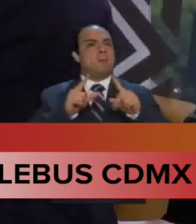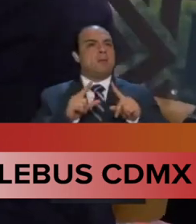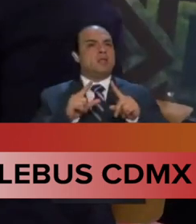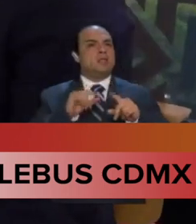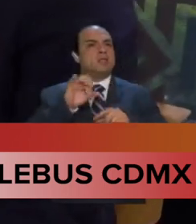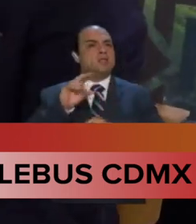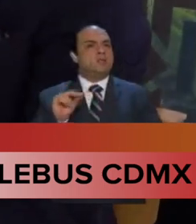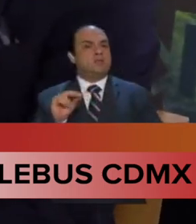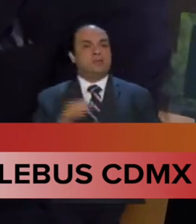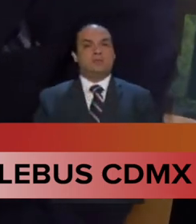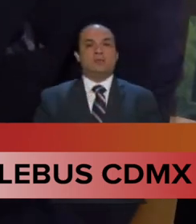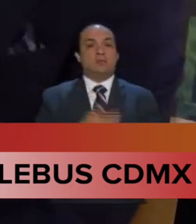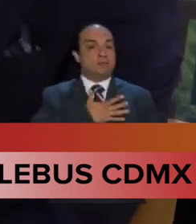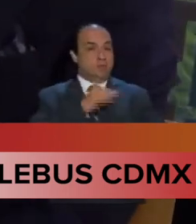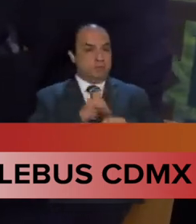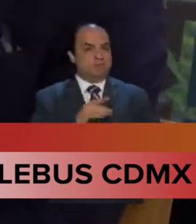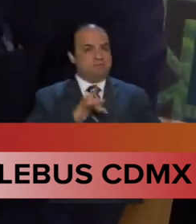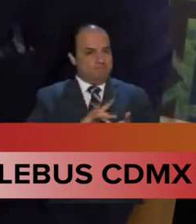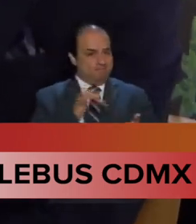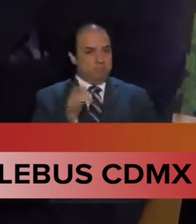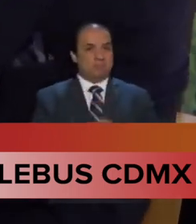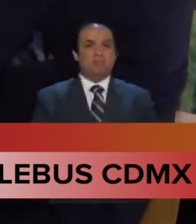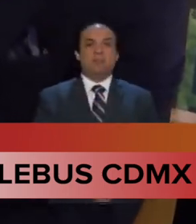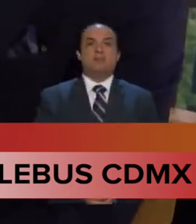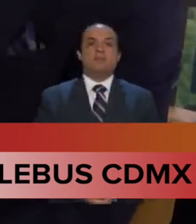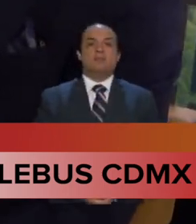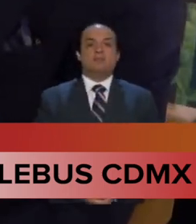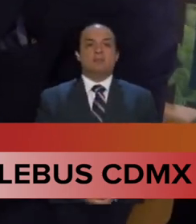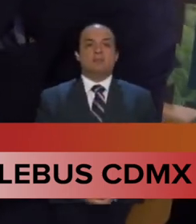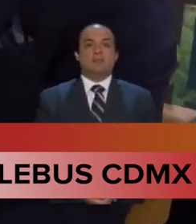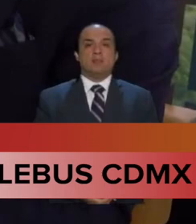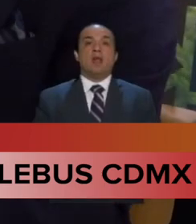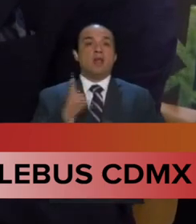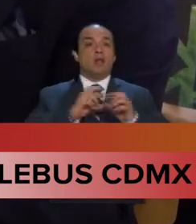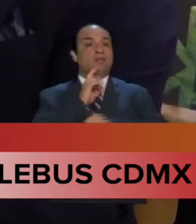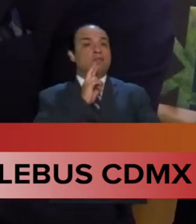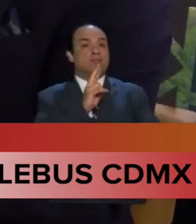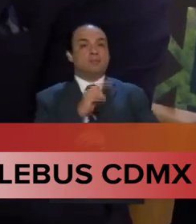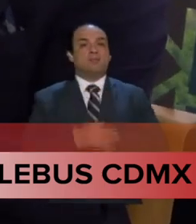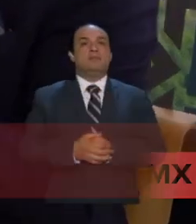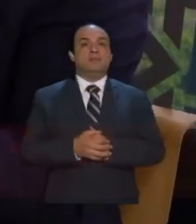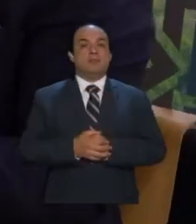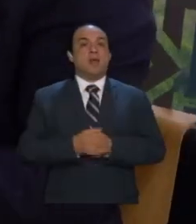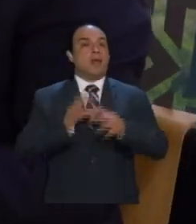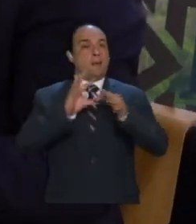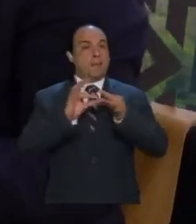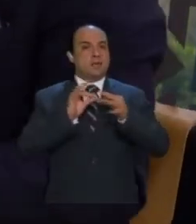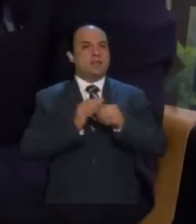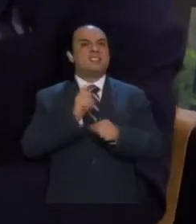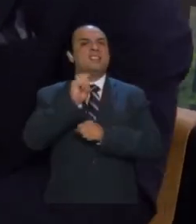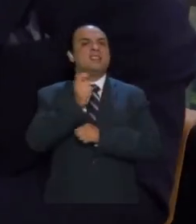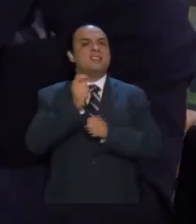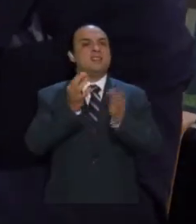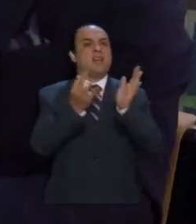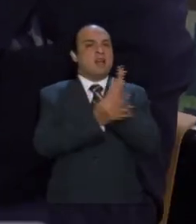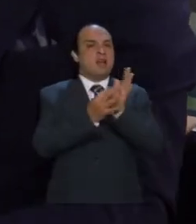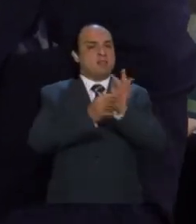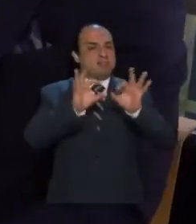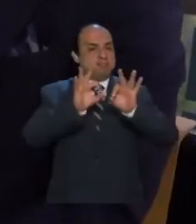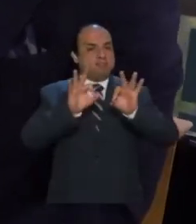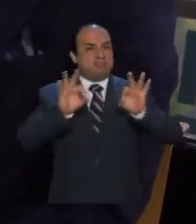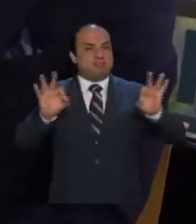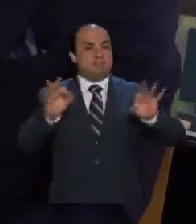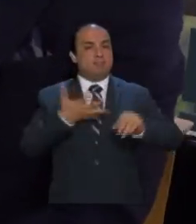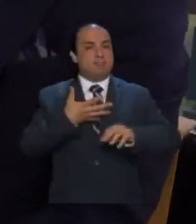días, señor secretario, muchas gracias. Para responder a esta pregunta tenemos que decir qué es el cable que tenemos. En